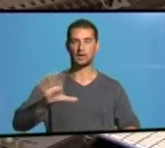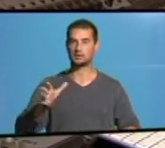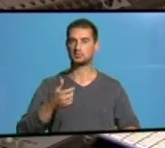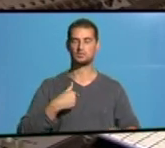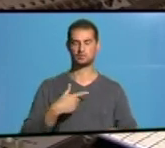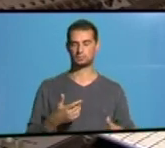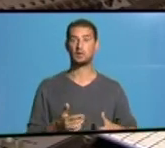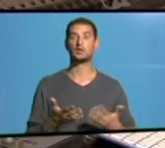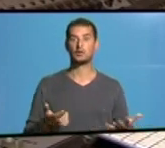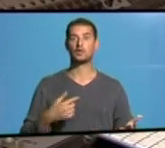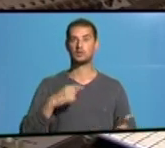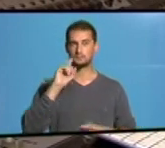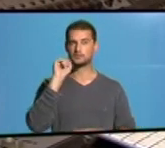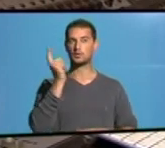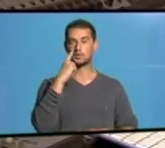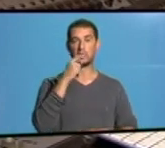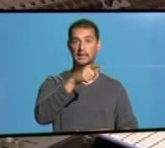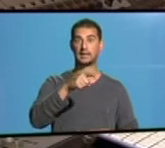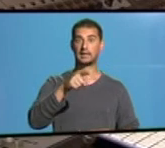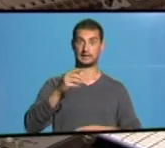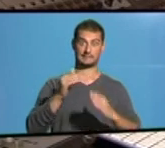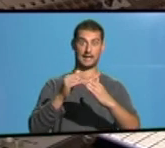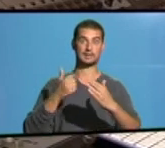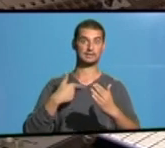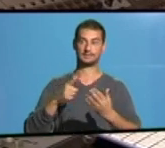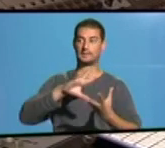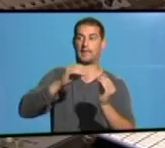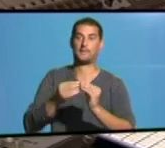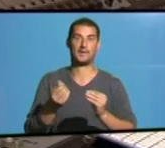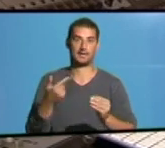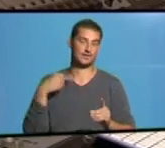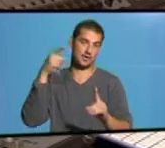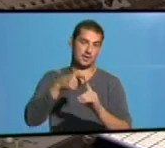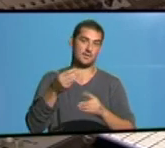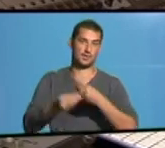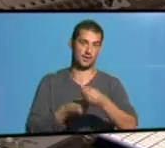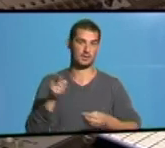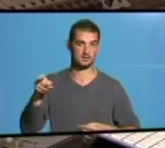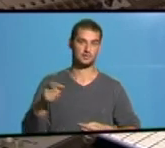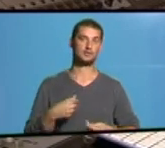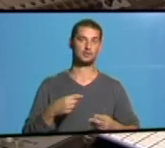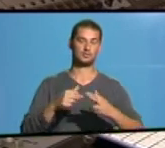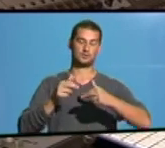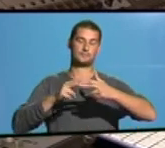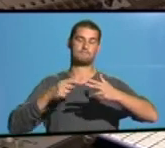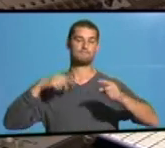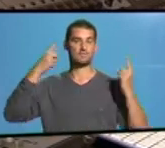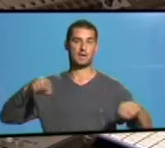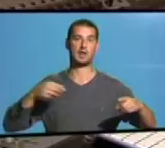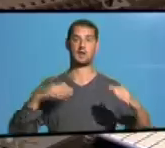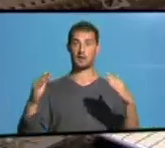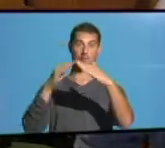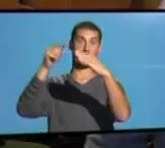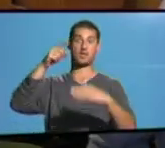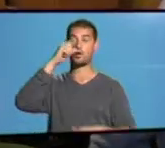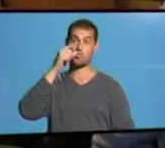naturaleza. Encontré este sitio e fantástico, basicamente fantástico montar el estudio en medio de la montaña